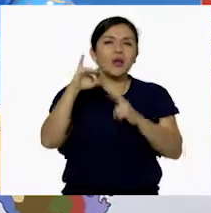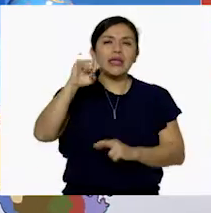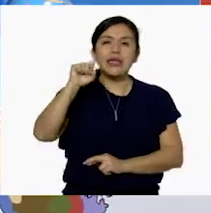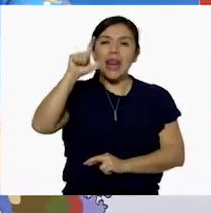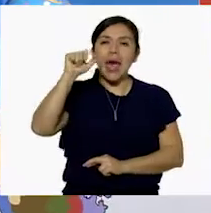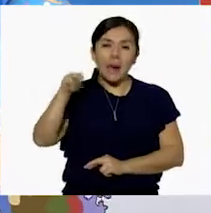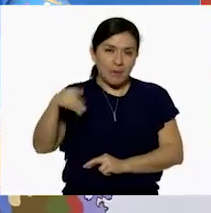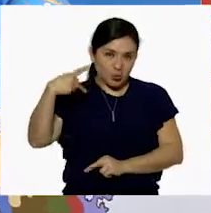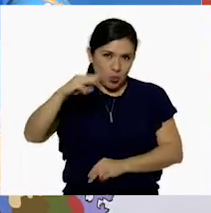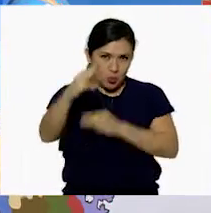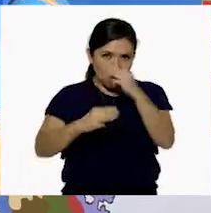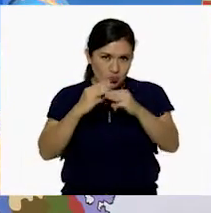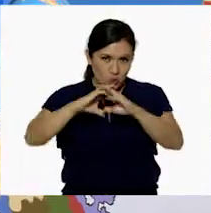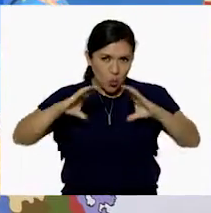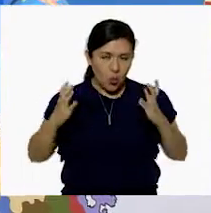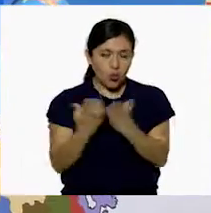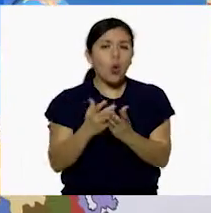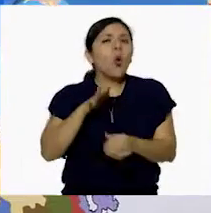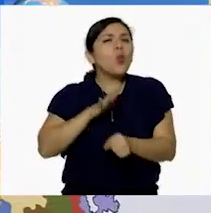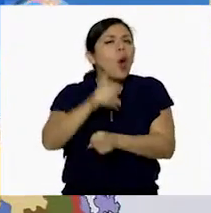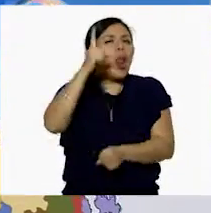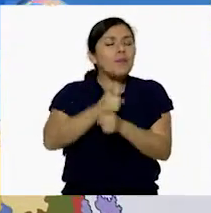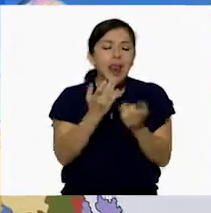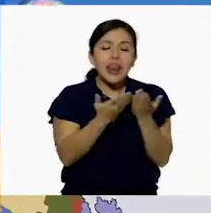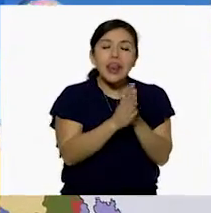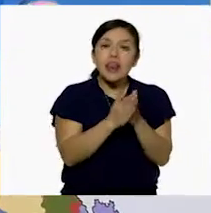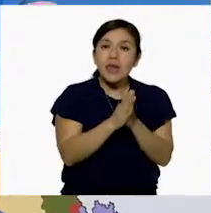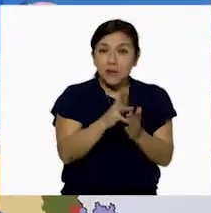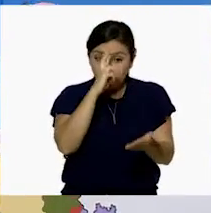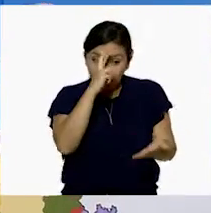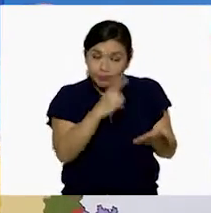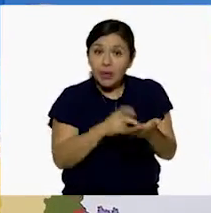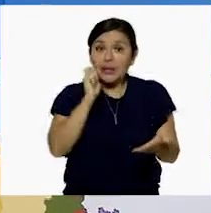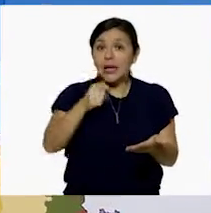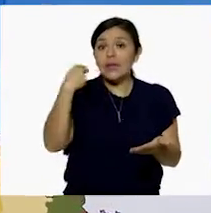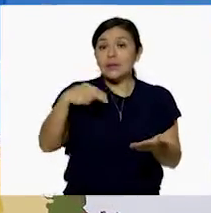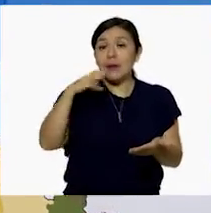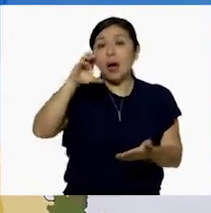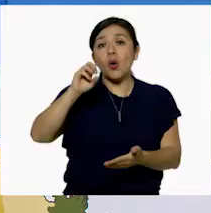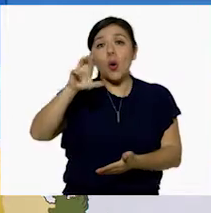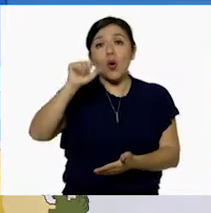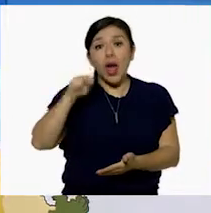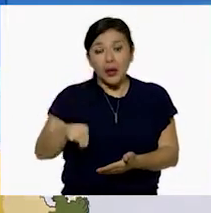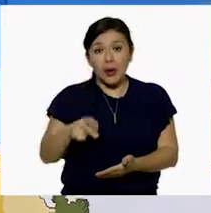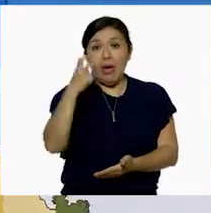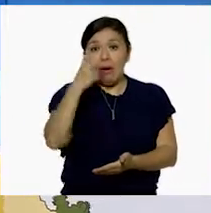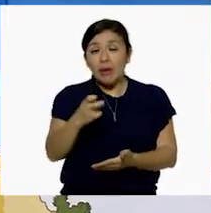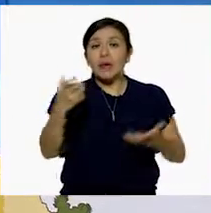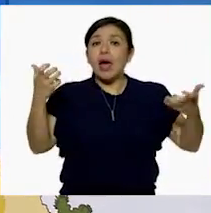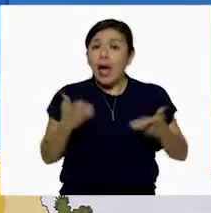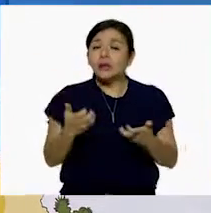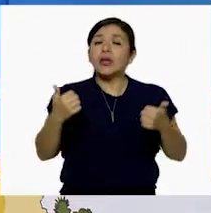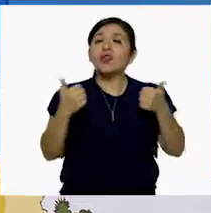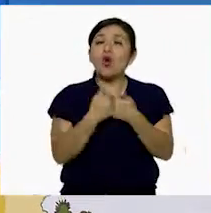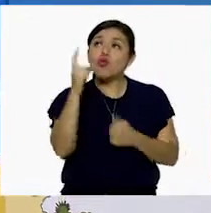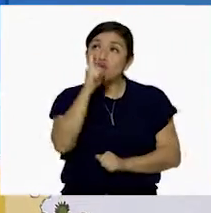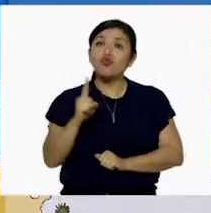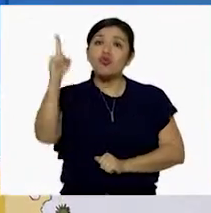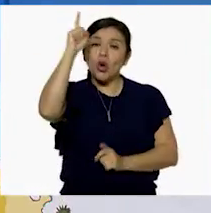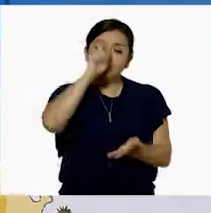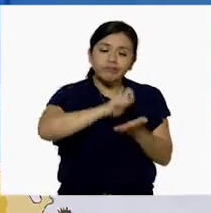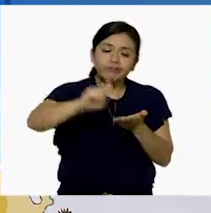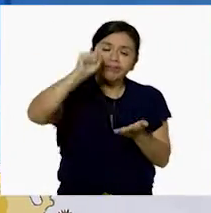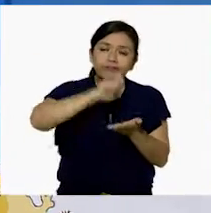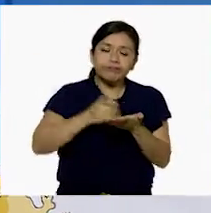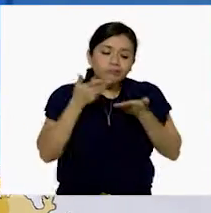mundo, cuyo libro sagrado es el Corán, el cual, de acuerdo con la tradición, le fue dictado por Dios a